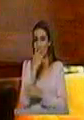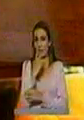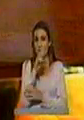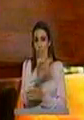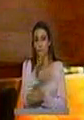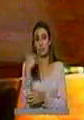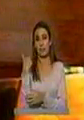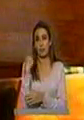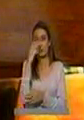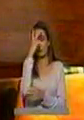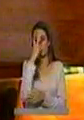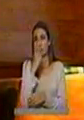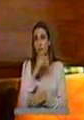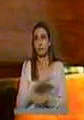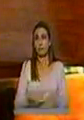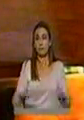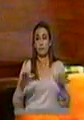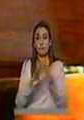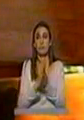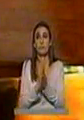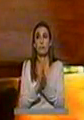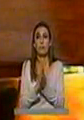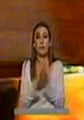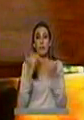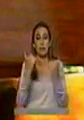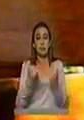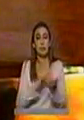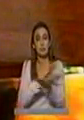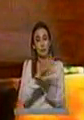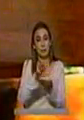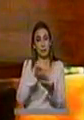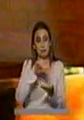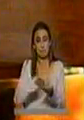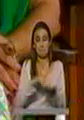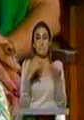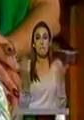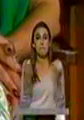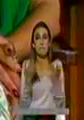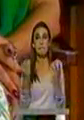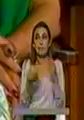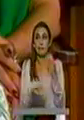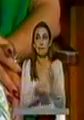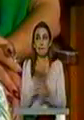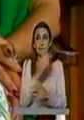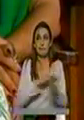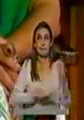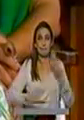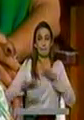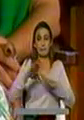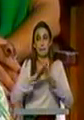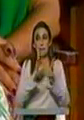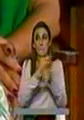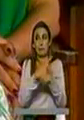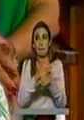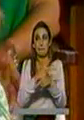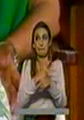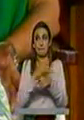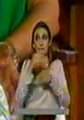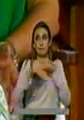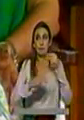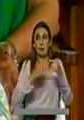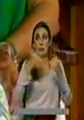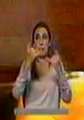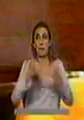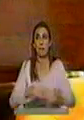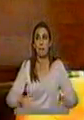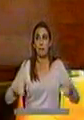tiene, en una hacienda que usted tiene aquí en la provincia de Manabí, donde se cultiva este tipo de productos y que también han logrado